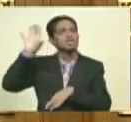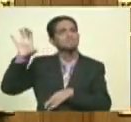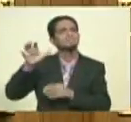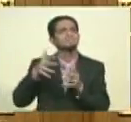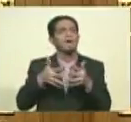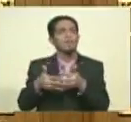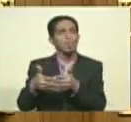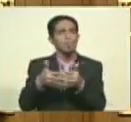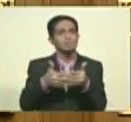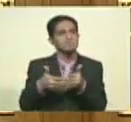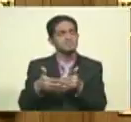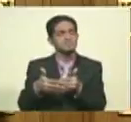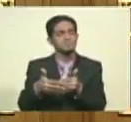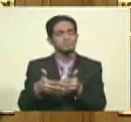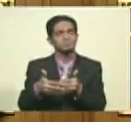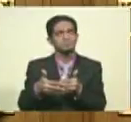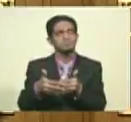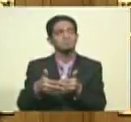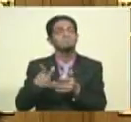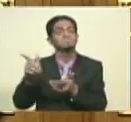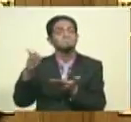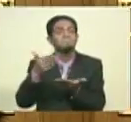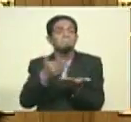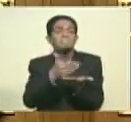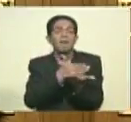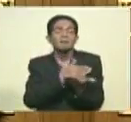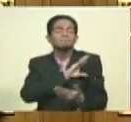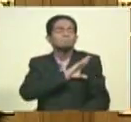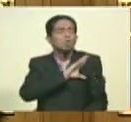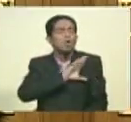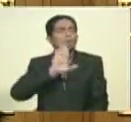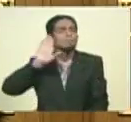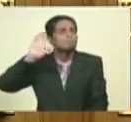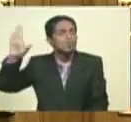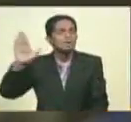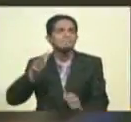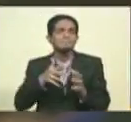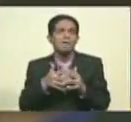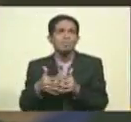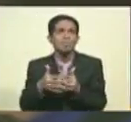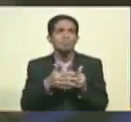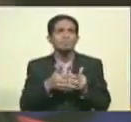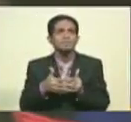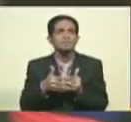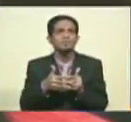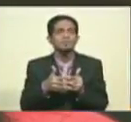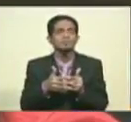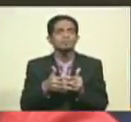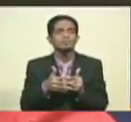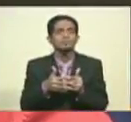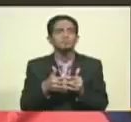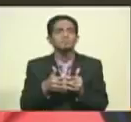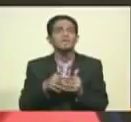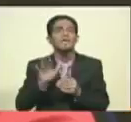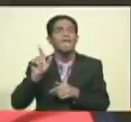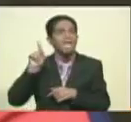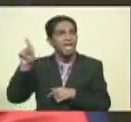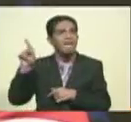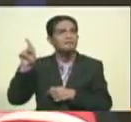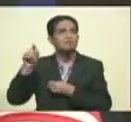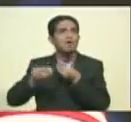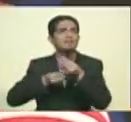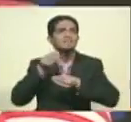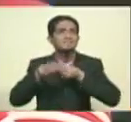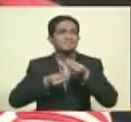Es un plan del imperio norteamericano y sus aliados. Un guión que elaboraron desde el